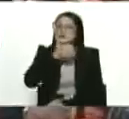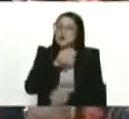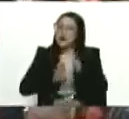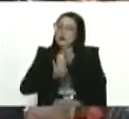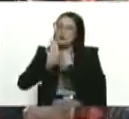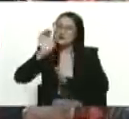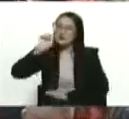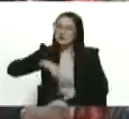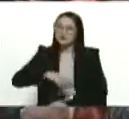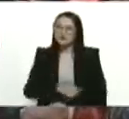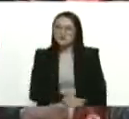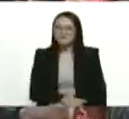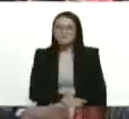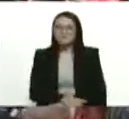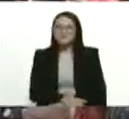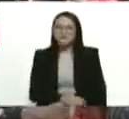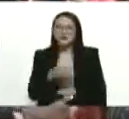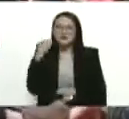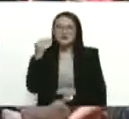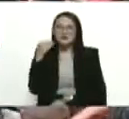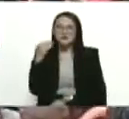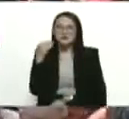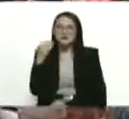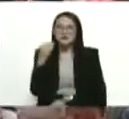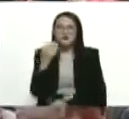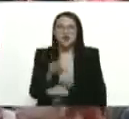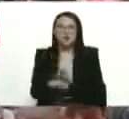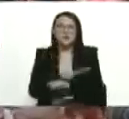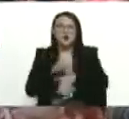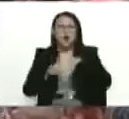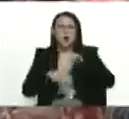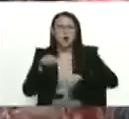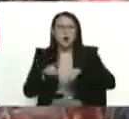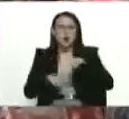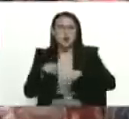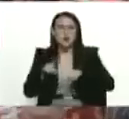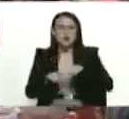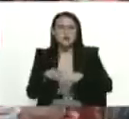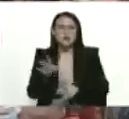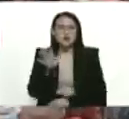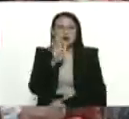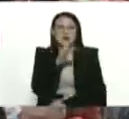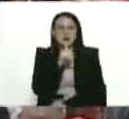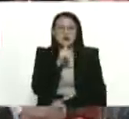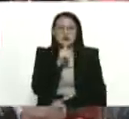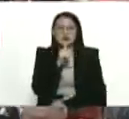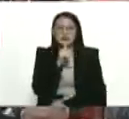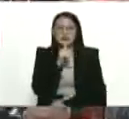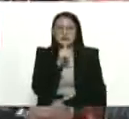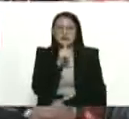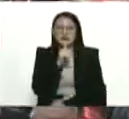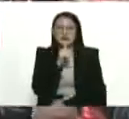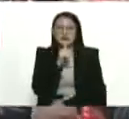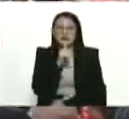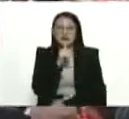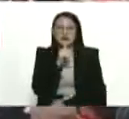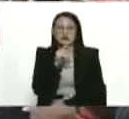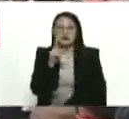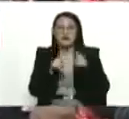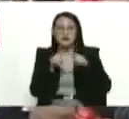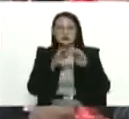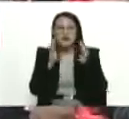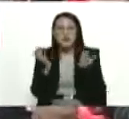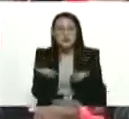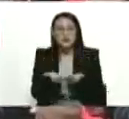avanzamos. Creo que hemos pasado por lo peor. No ha habido una acción en el mundo que se la